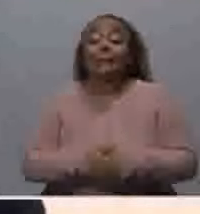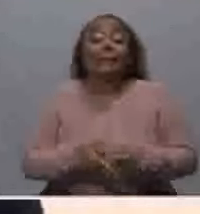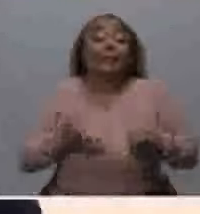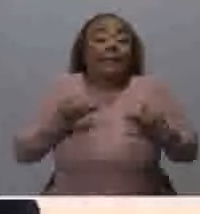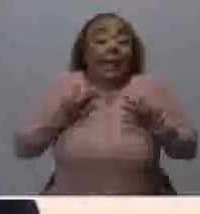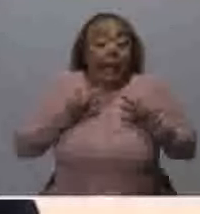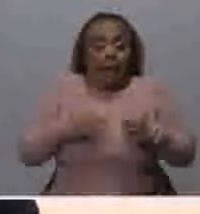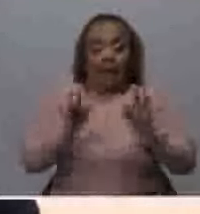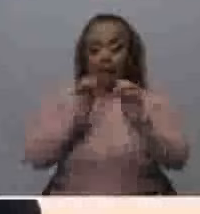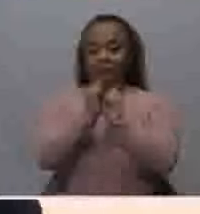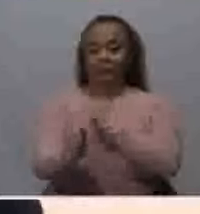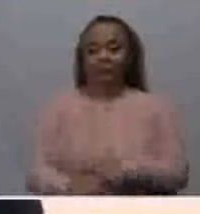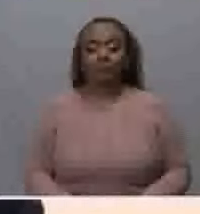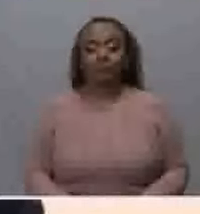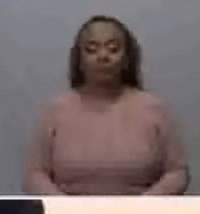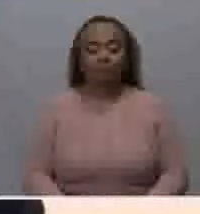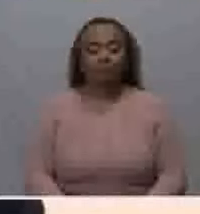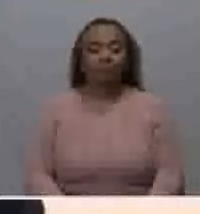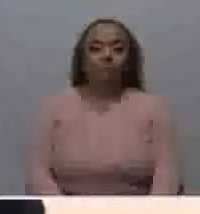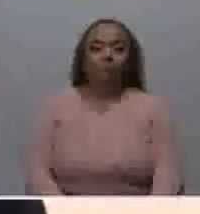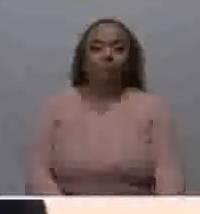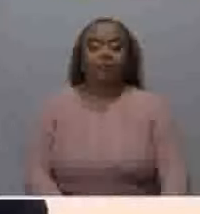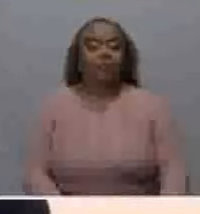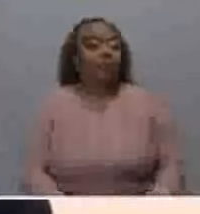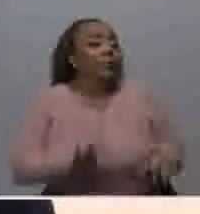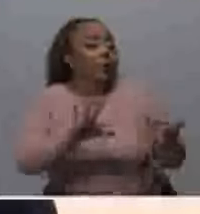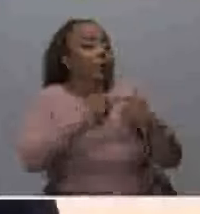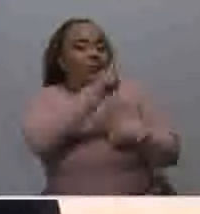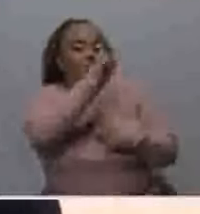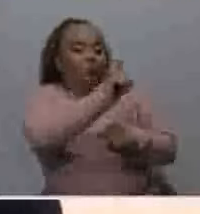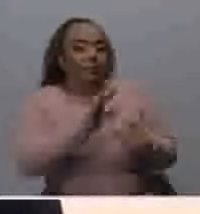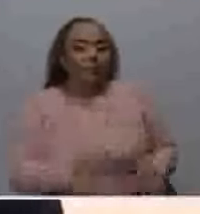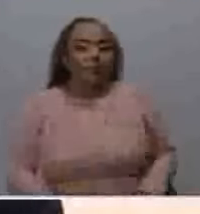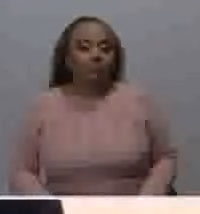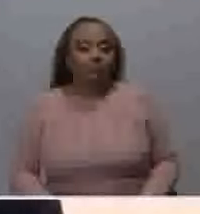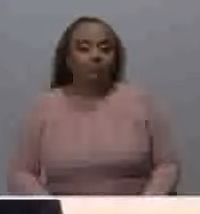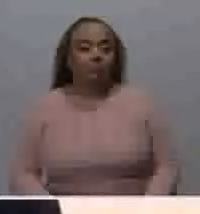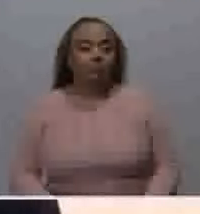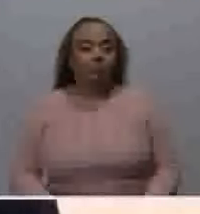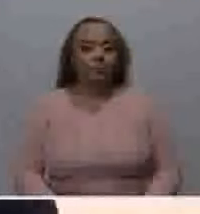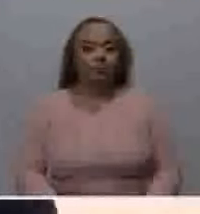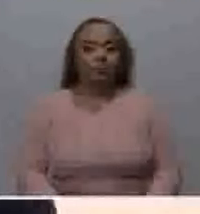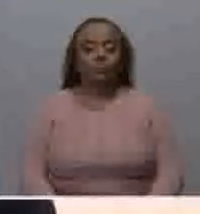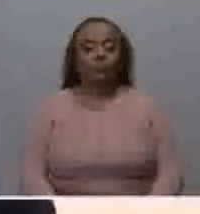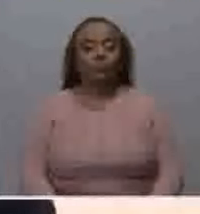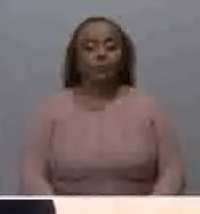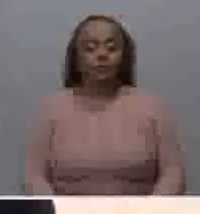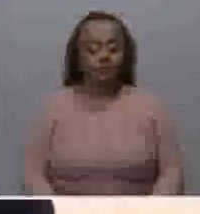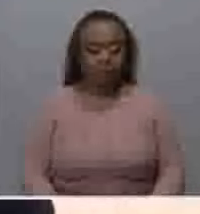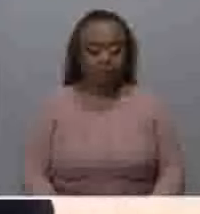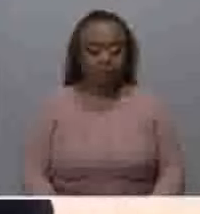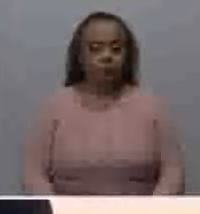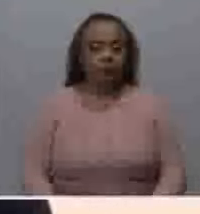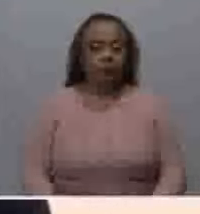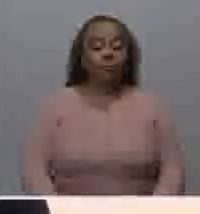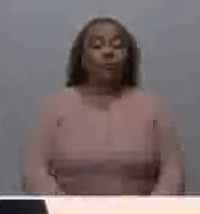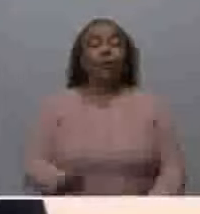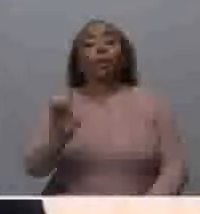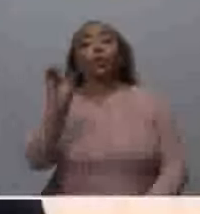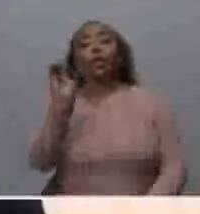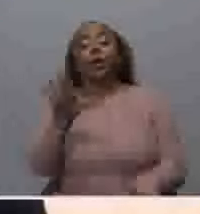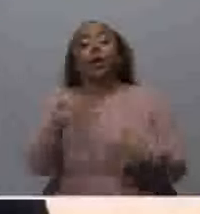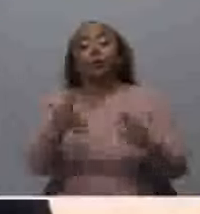de clasificar. Es que el cómo es la gran pregunta. El cómo es donde trataremos